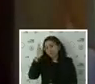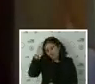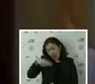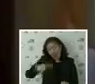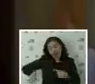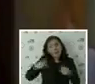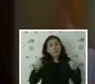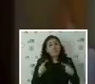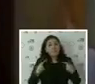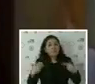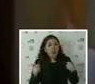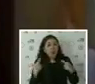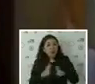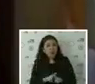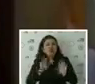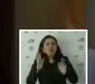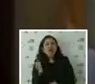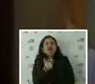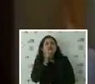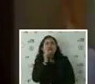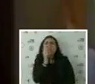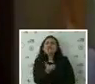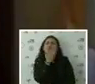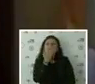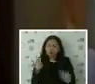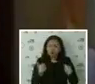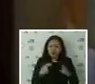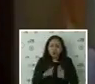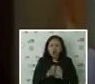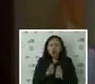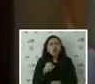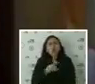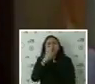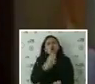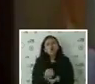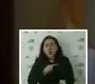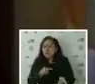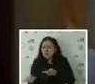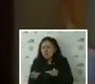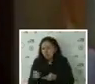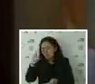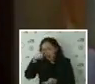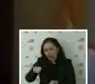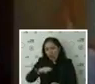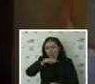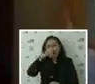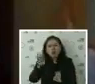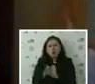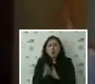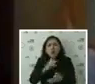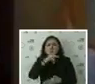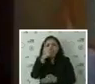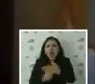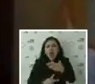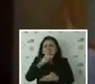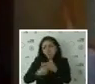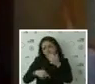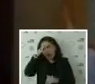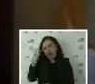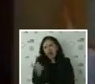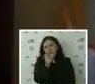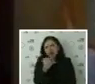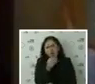docentes, ¿sí? Estábamos acostumbrados en algunas ocasiones a solo ser operadores de los planes y programas de estudio. No